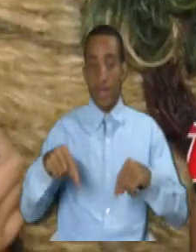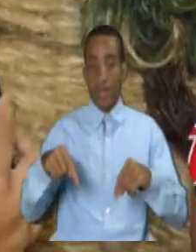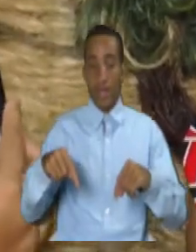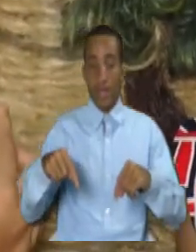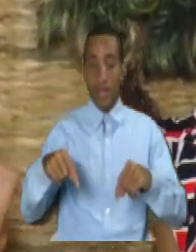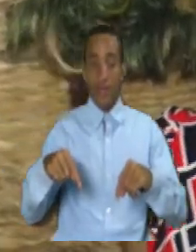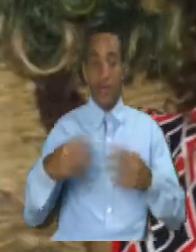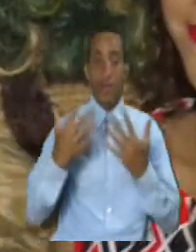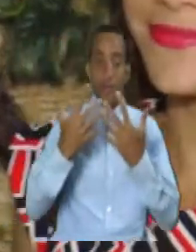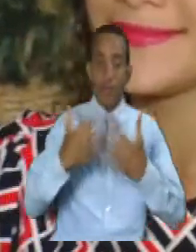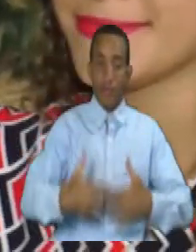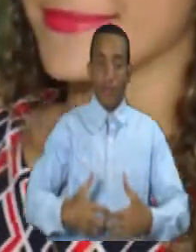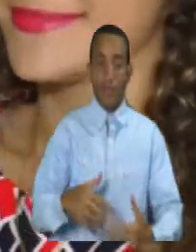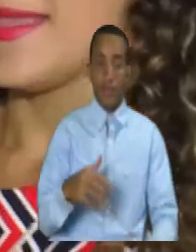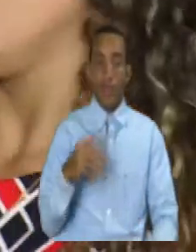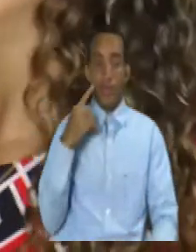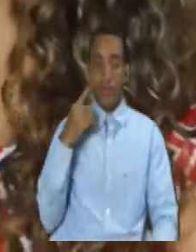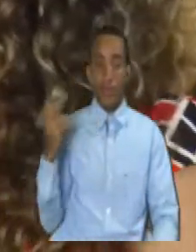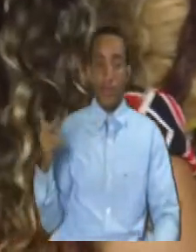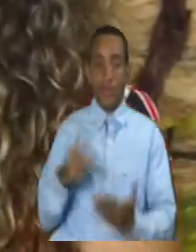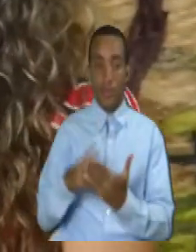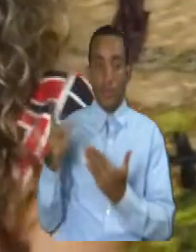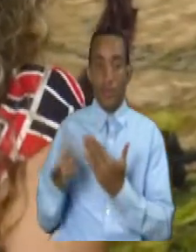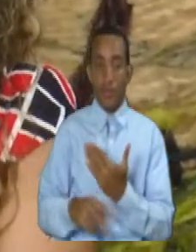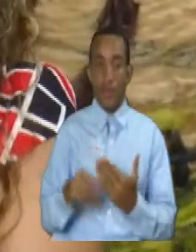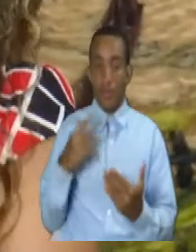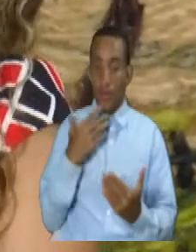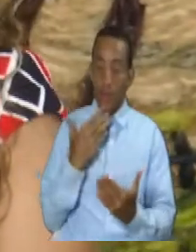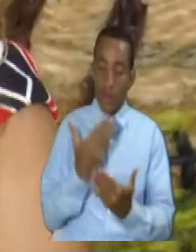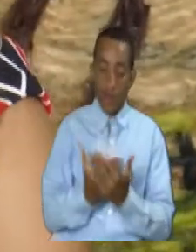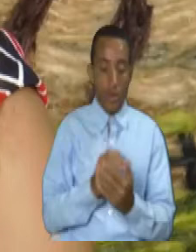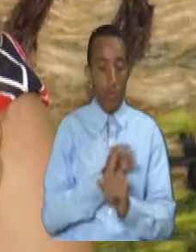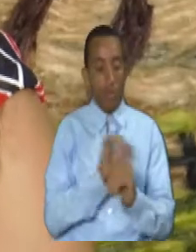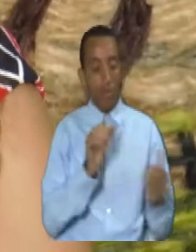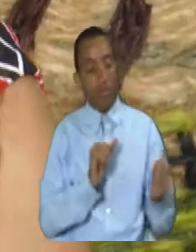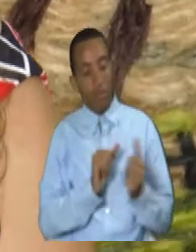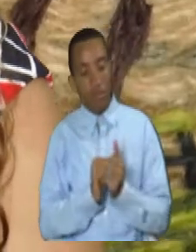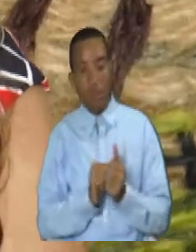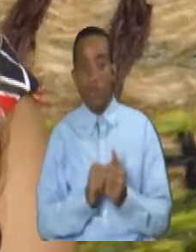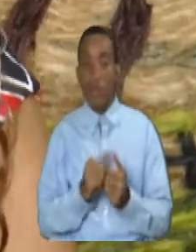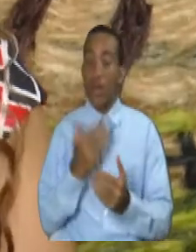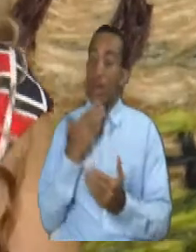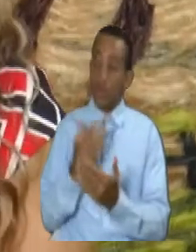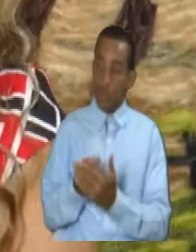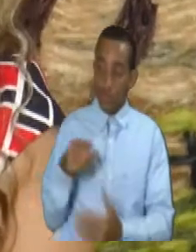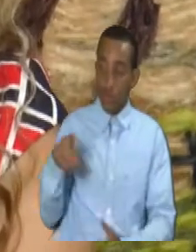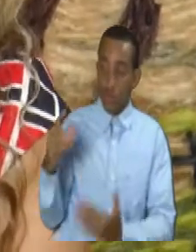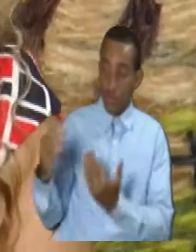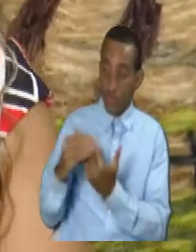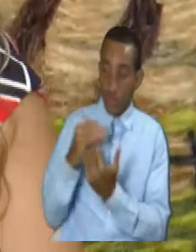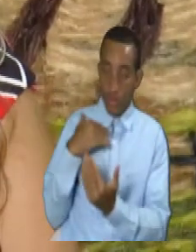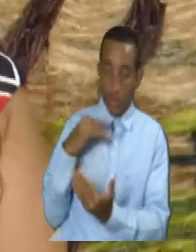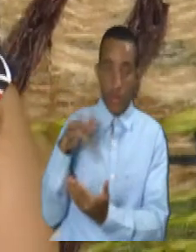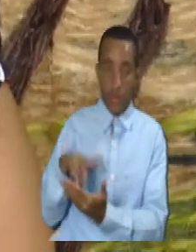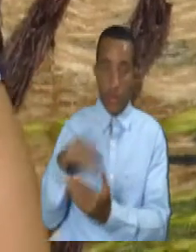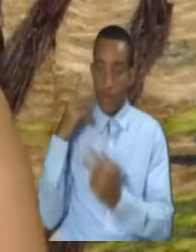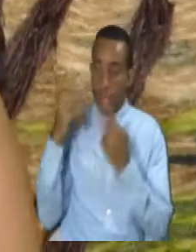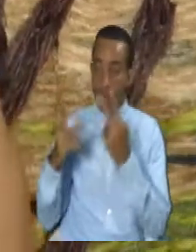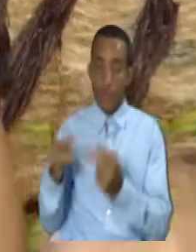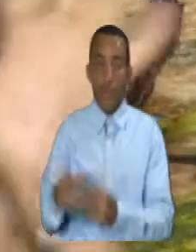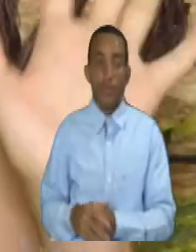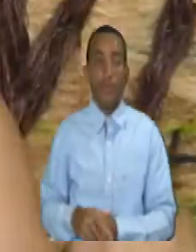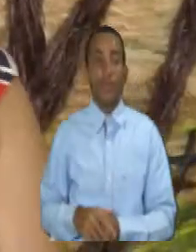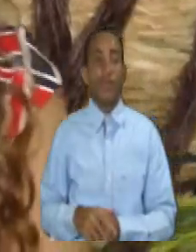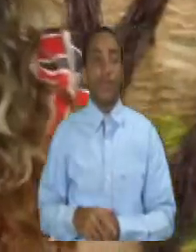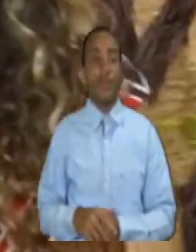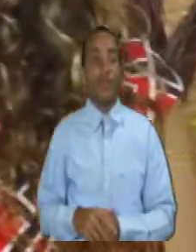Caroline, muchísimas gracias por acompañarnos la mañana de hoy. Muchísimas gracias a usted también, Jennifer, por visitarnos y pues por vivir las vacaciones de otra manera también con